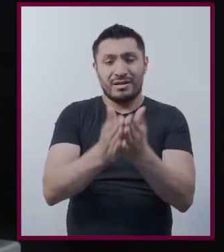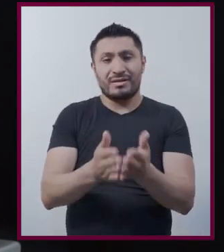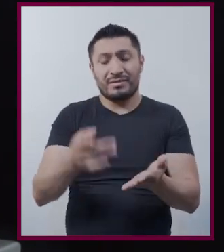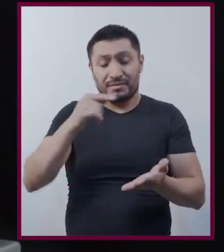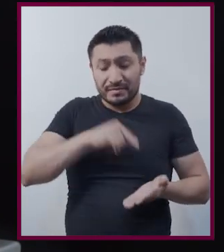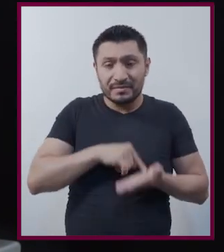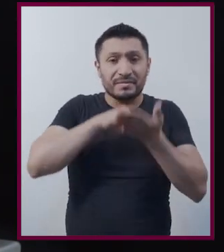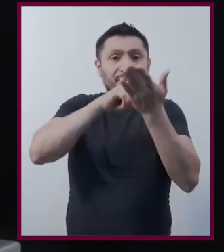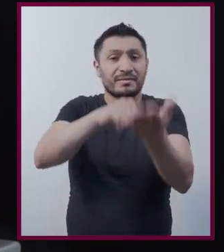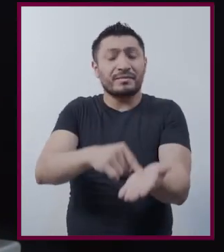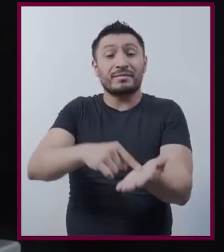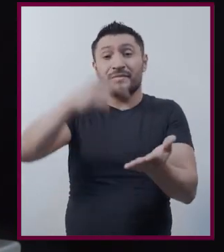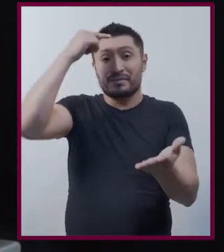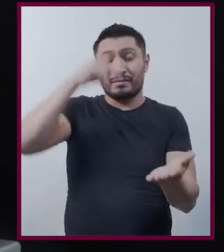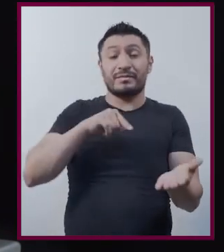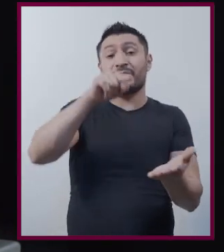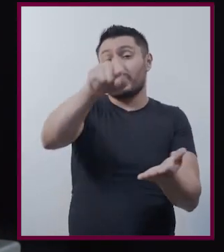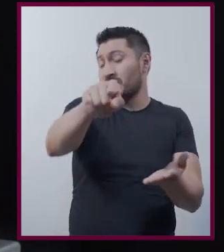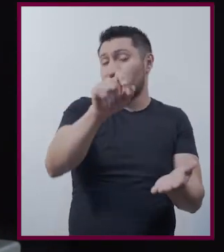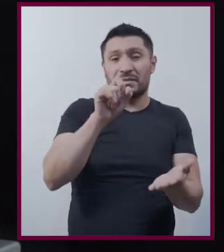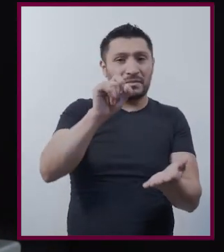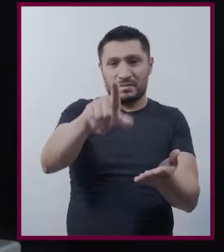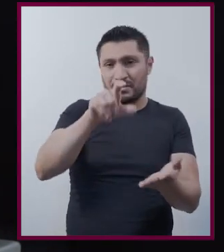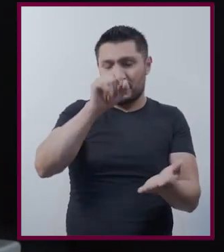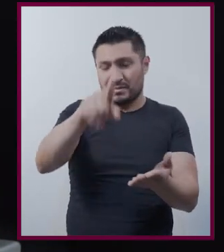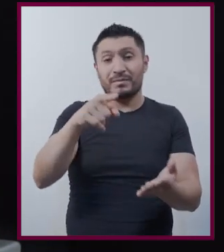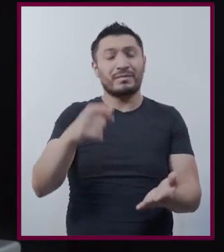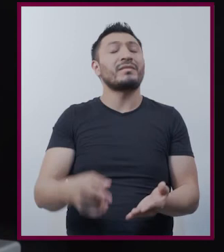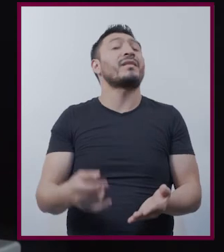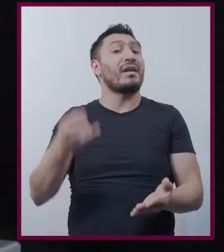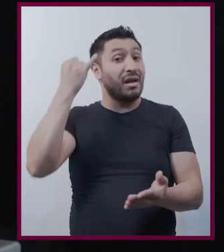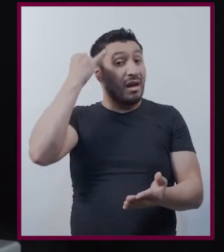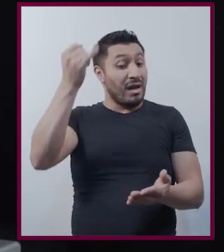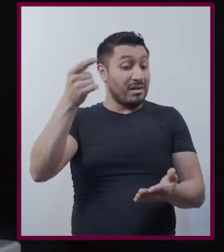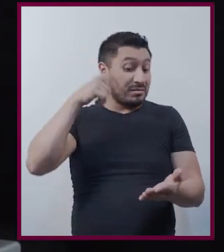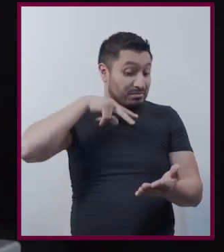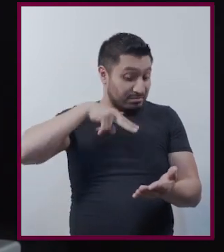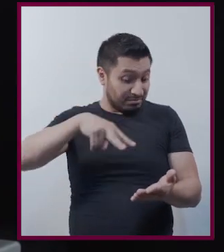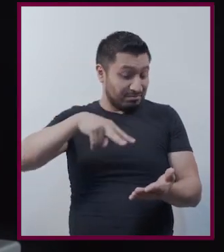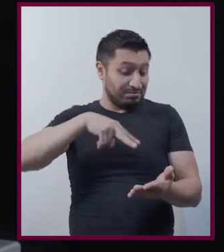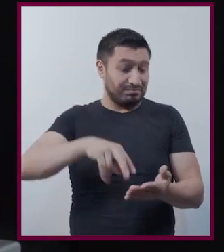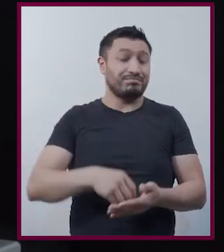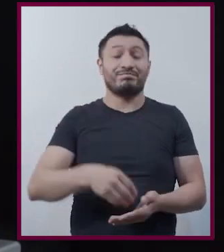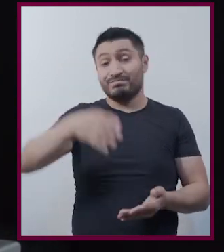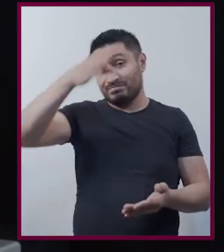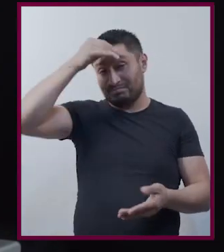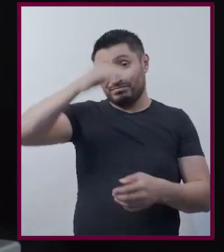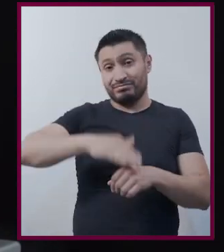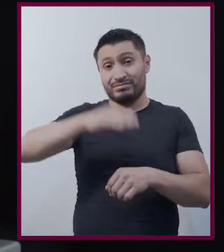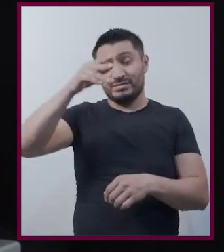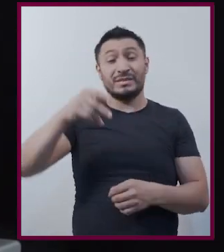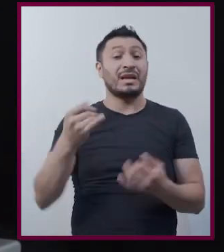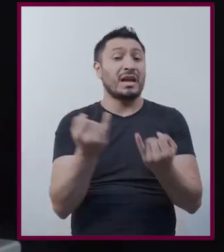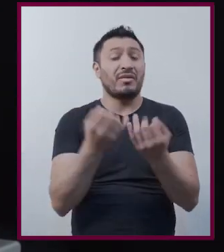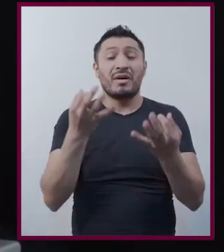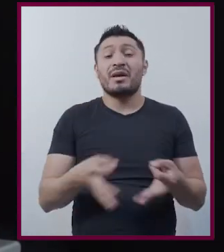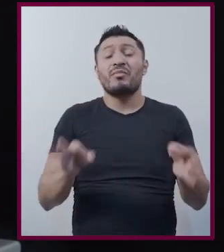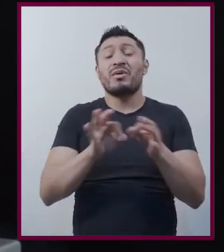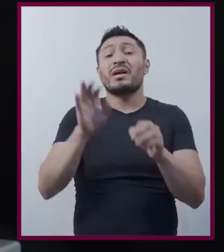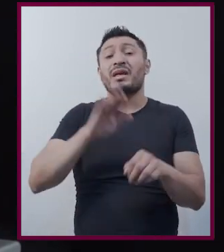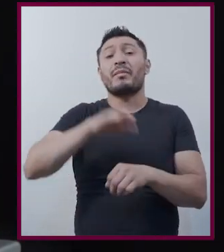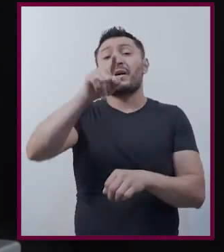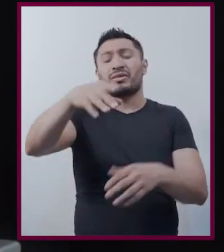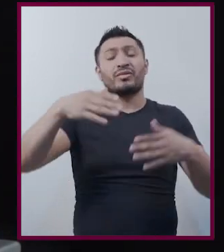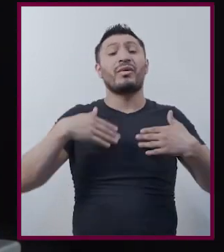hemos referido hoy para que tú misma o tú mismo saques tus propias conclusiones. pero más importante aún, que logres